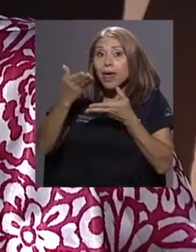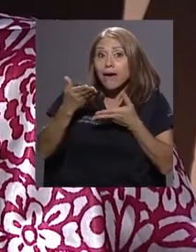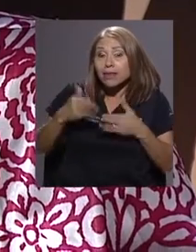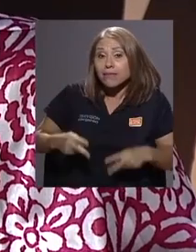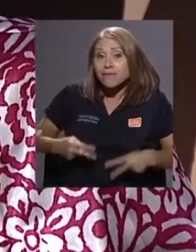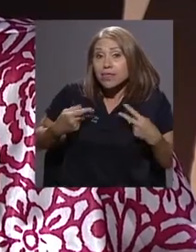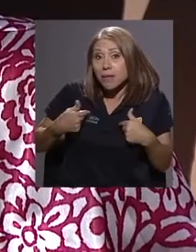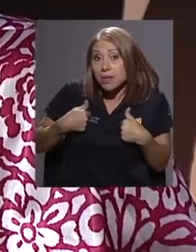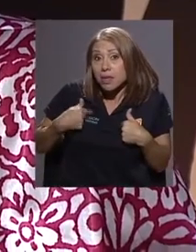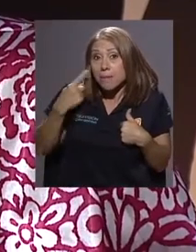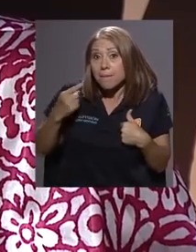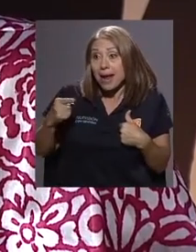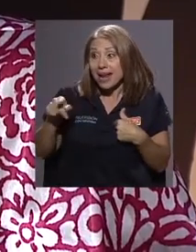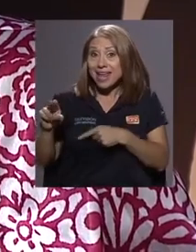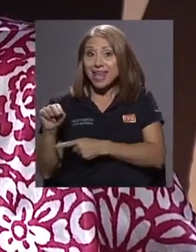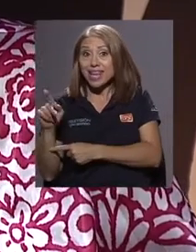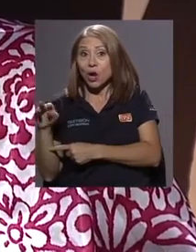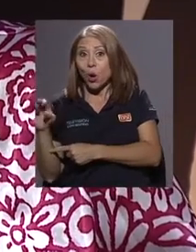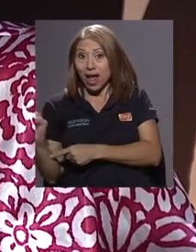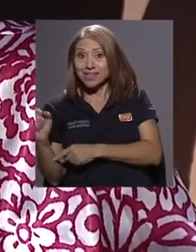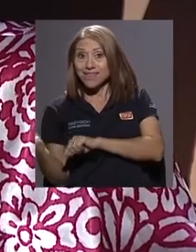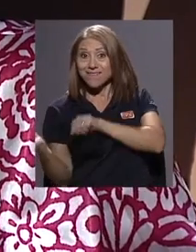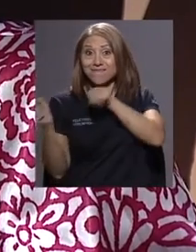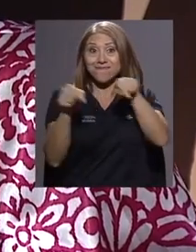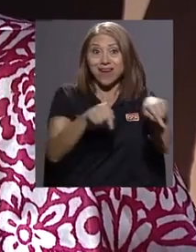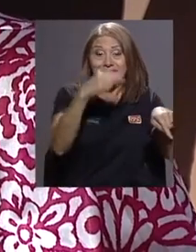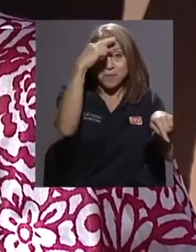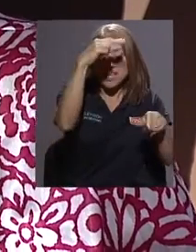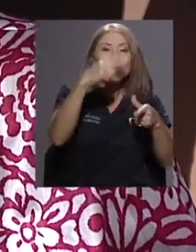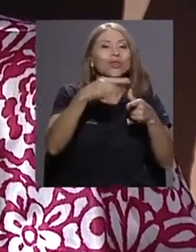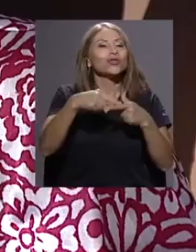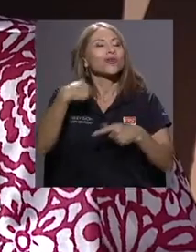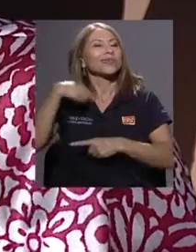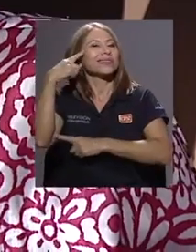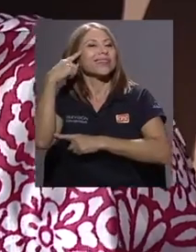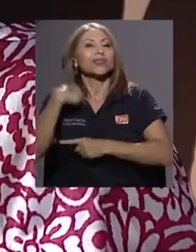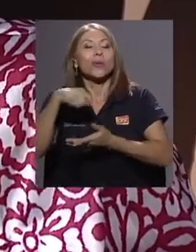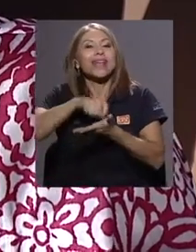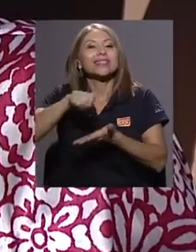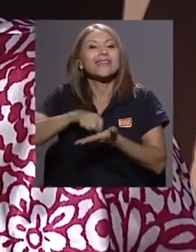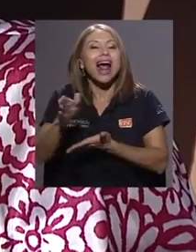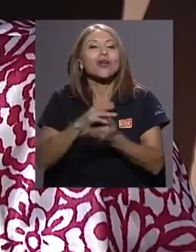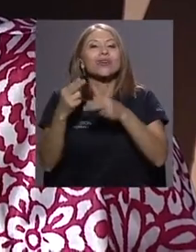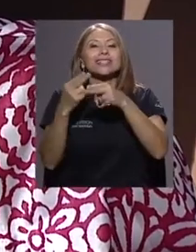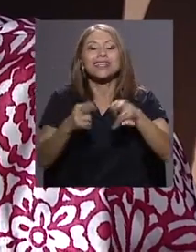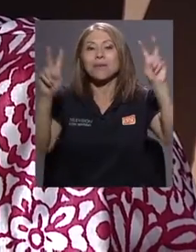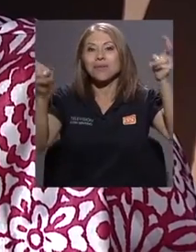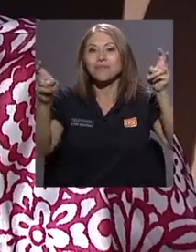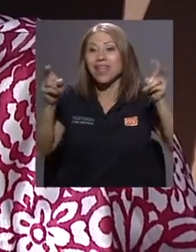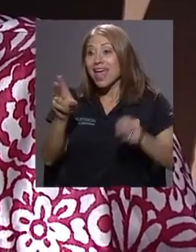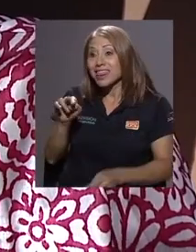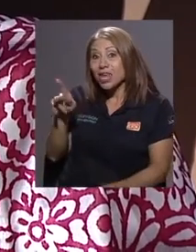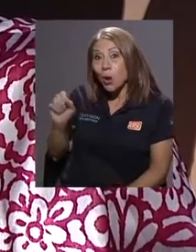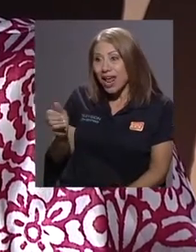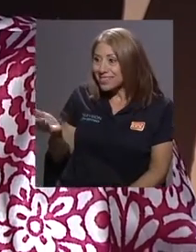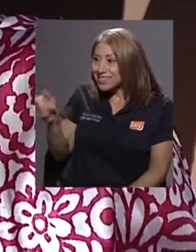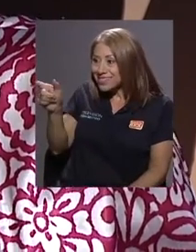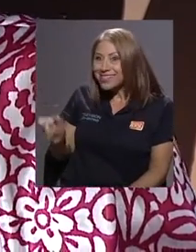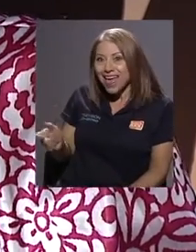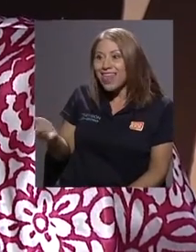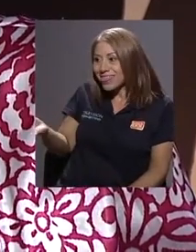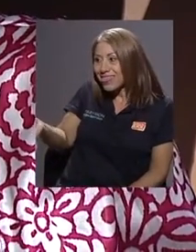entonces dije voy a escribir una cosa que se llama nicolas dame la mano y vamos a conocer méxico